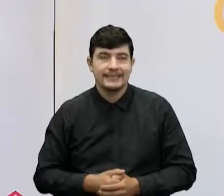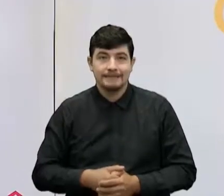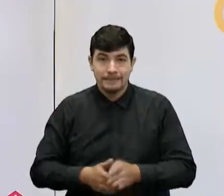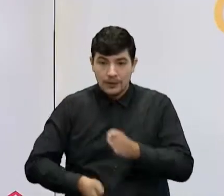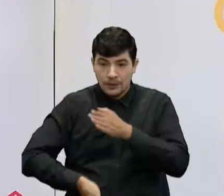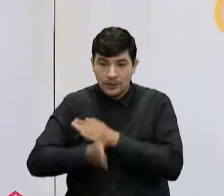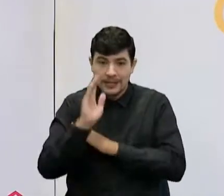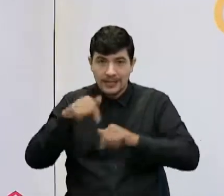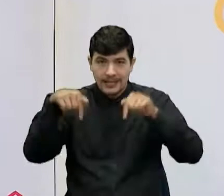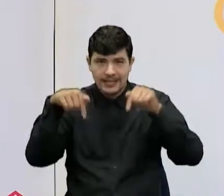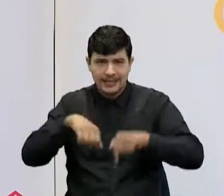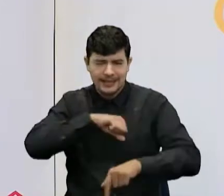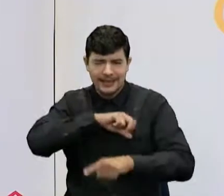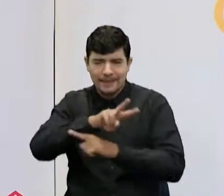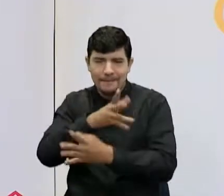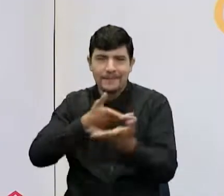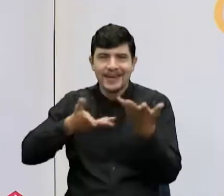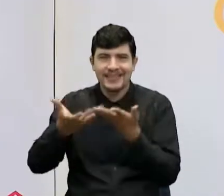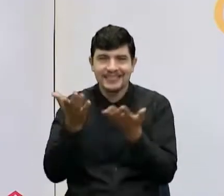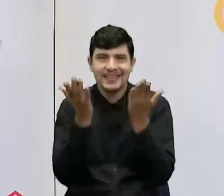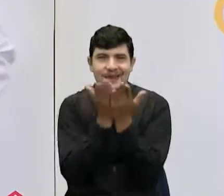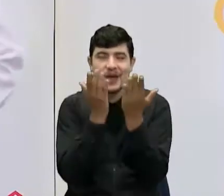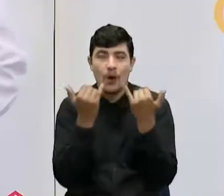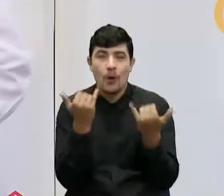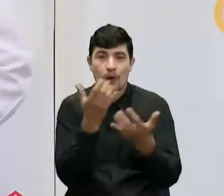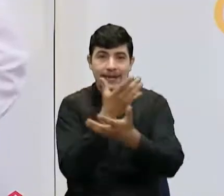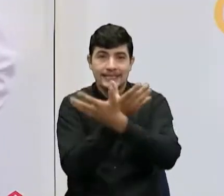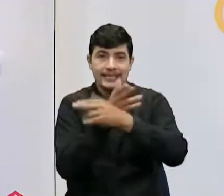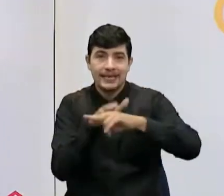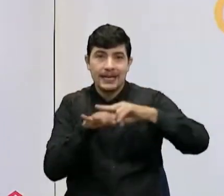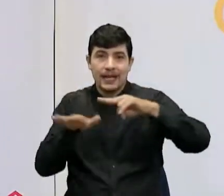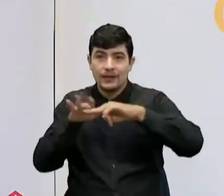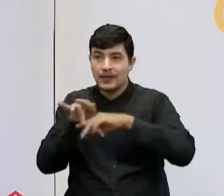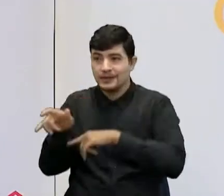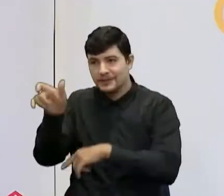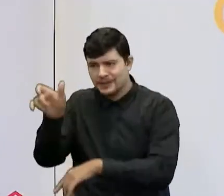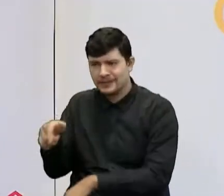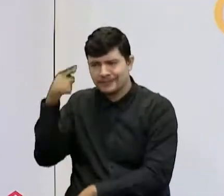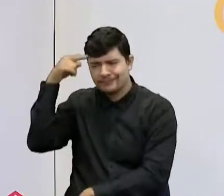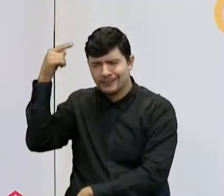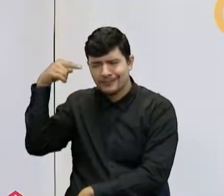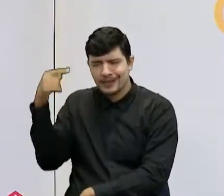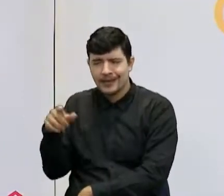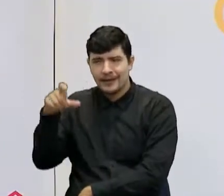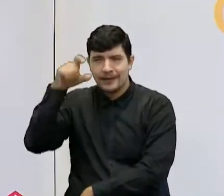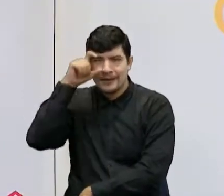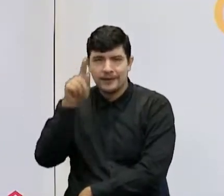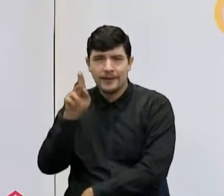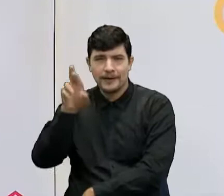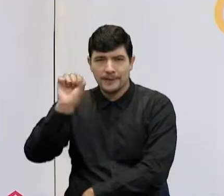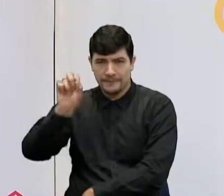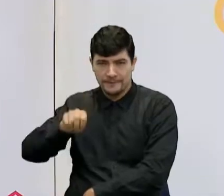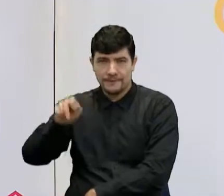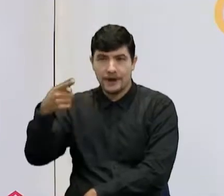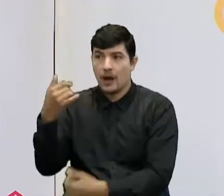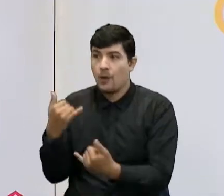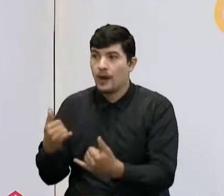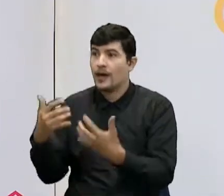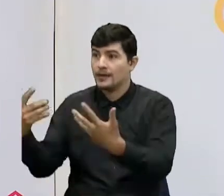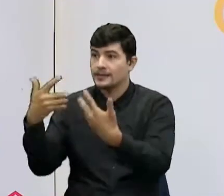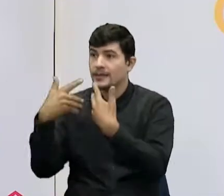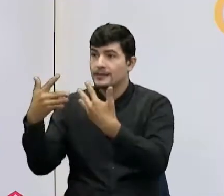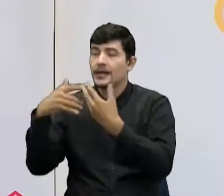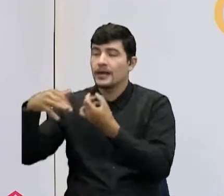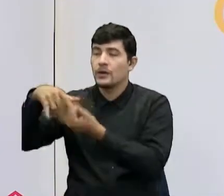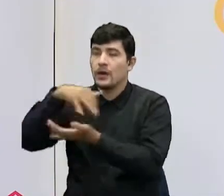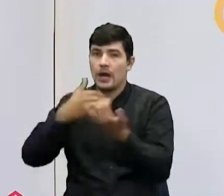Continuamos con este parche educativo Hoy en Ciencias Naturales Con Mr. Frank Quien nos está enseñando acerca de ecosistemas Ahora llegó el turno